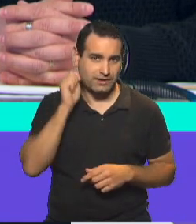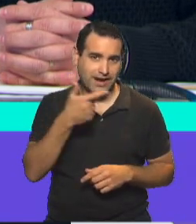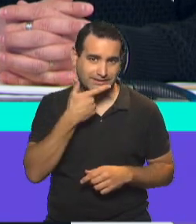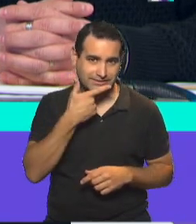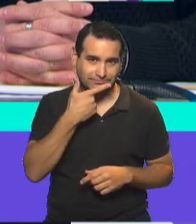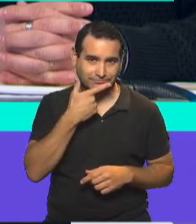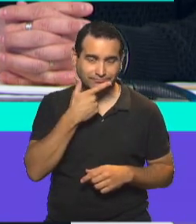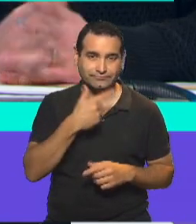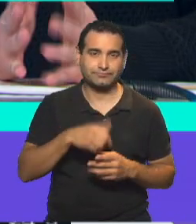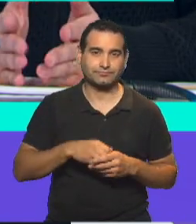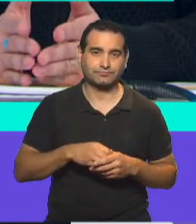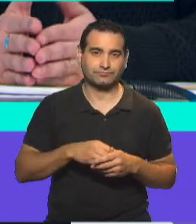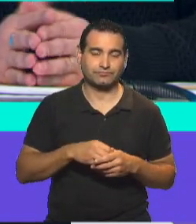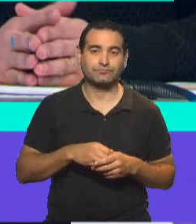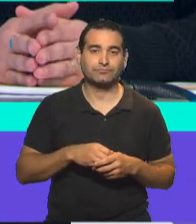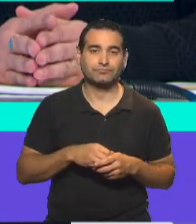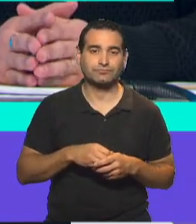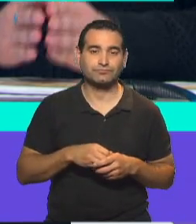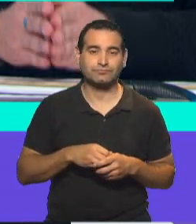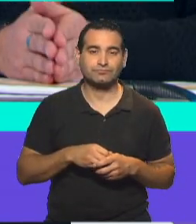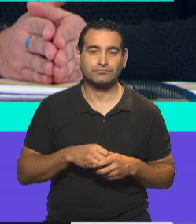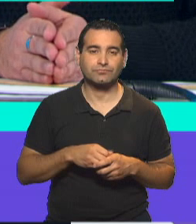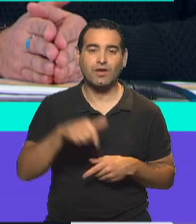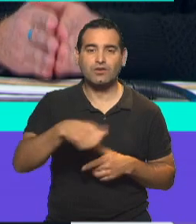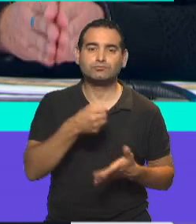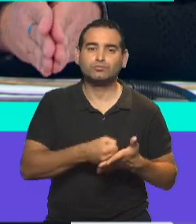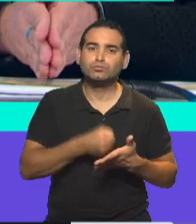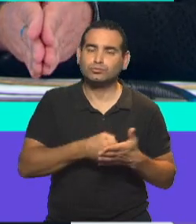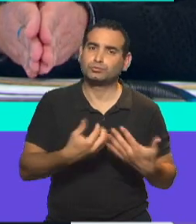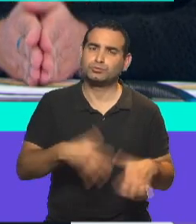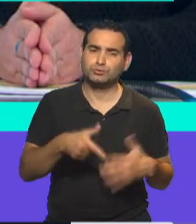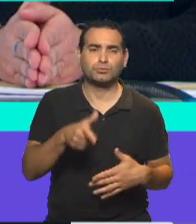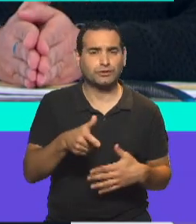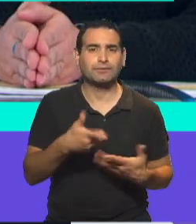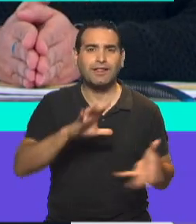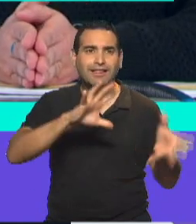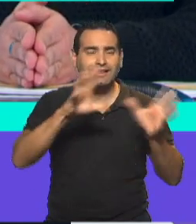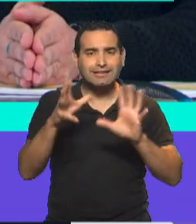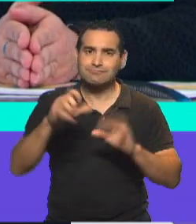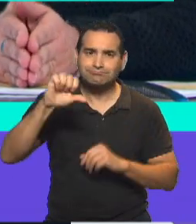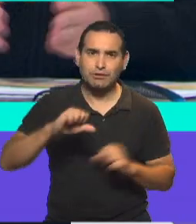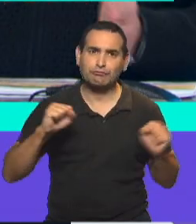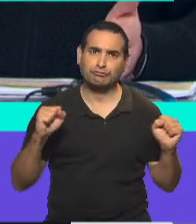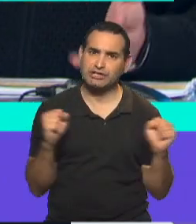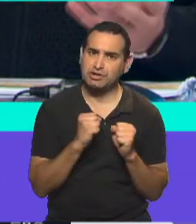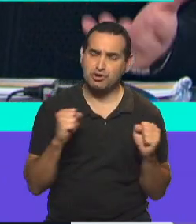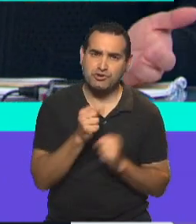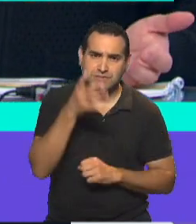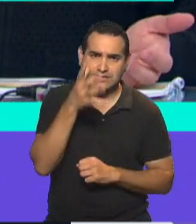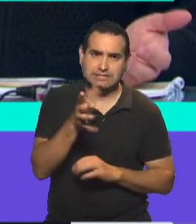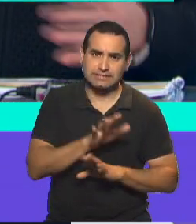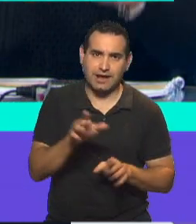por redes. En este caso, se combate una vulnerabilidad climática, o sea, diferencias